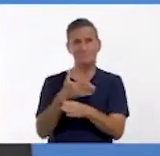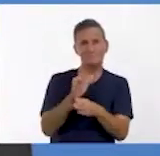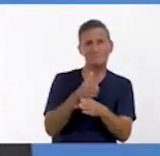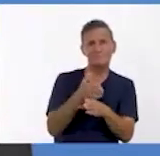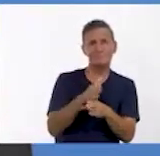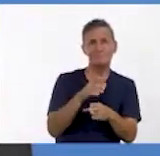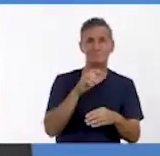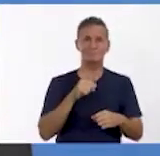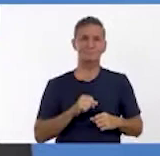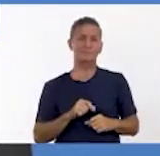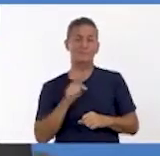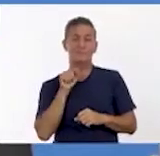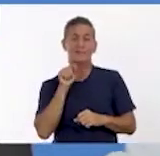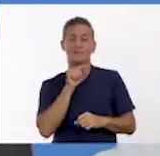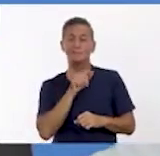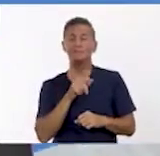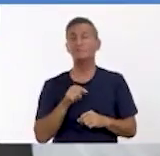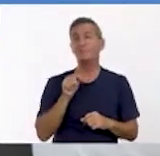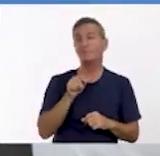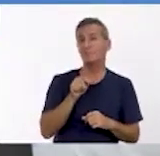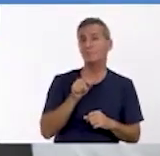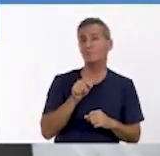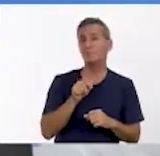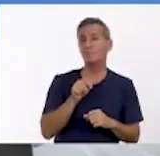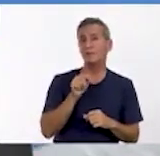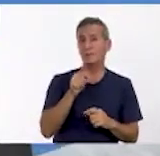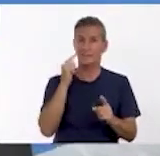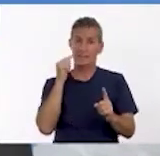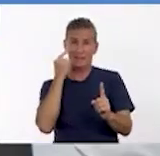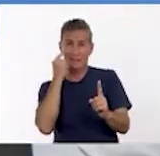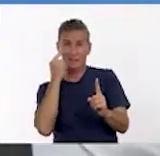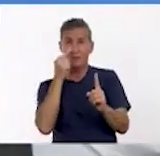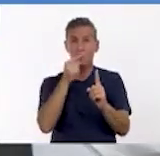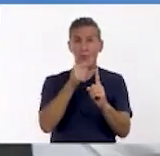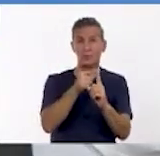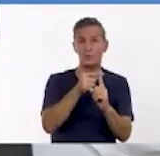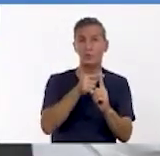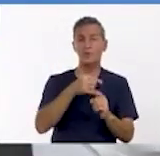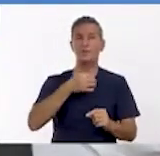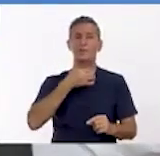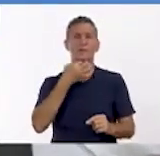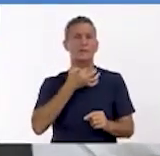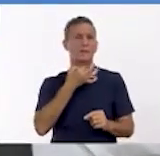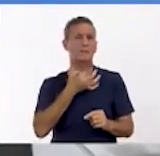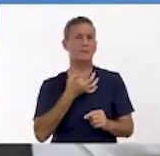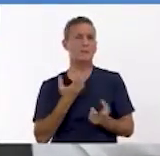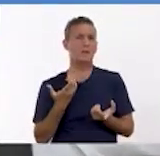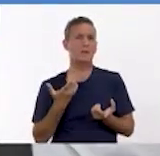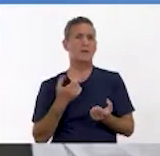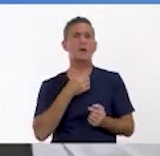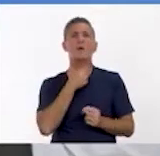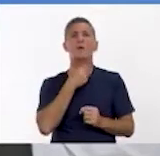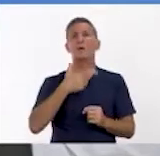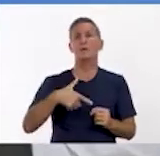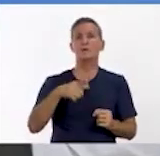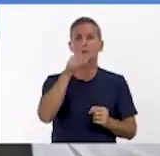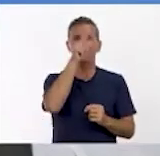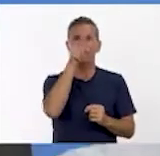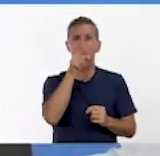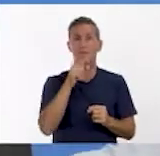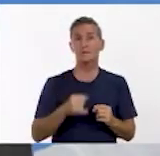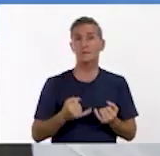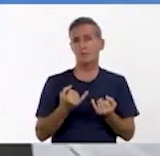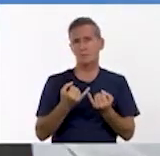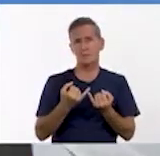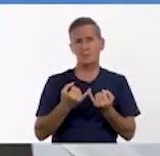se refleja la desigualdad. Precisamente por eso, para este objetivo, nos planteamos una